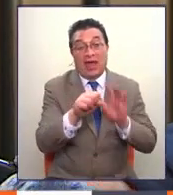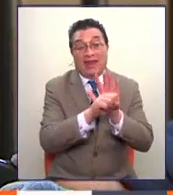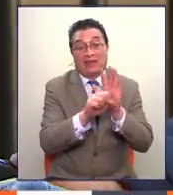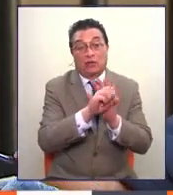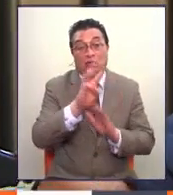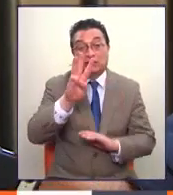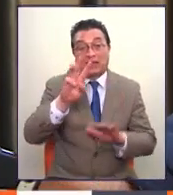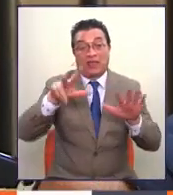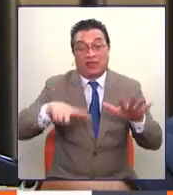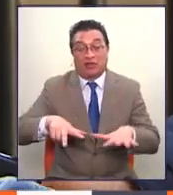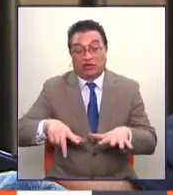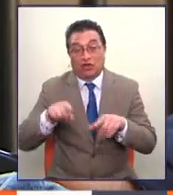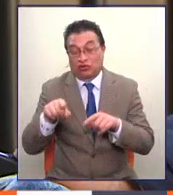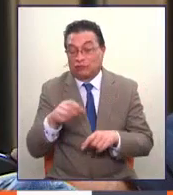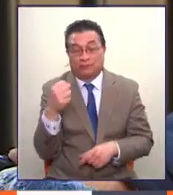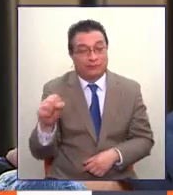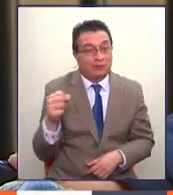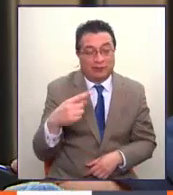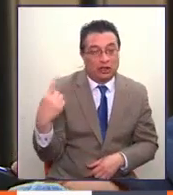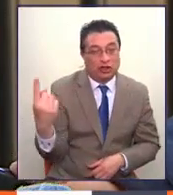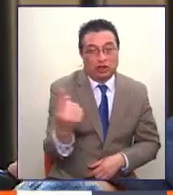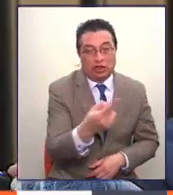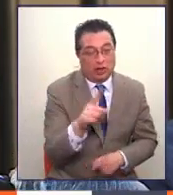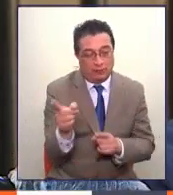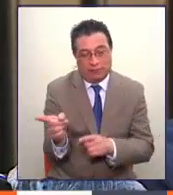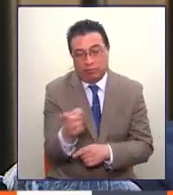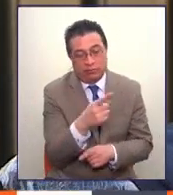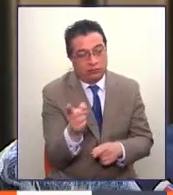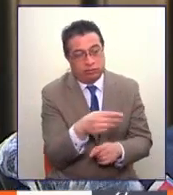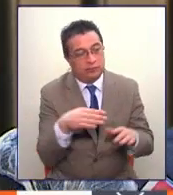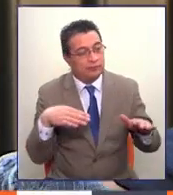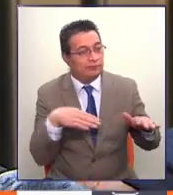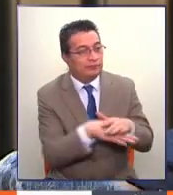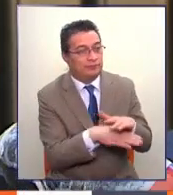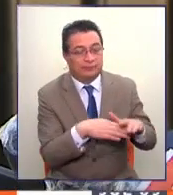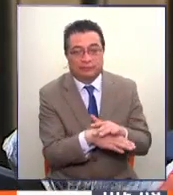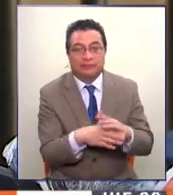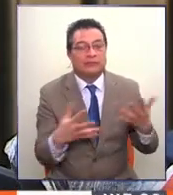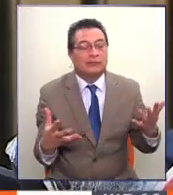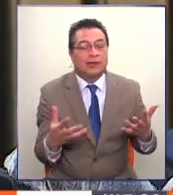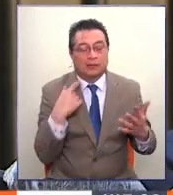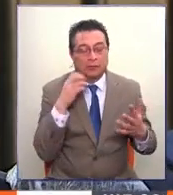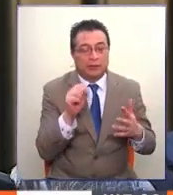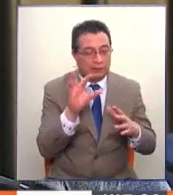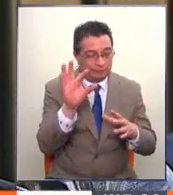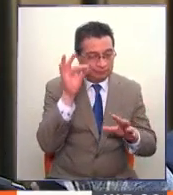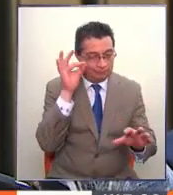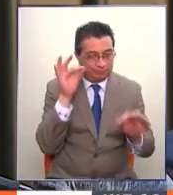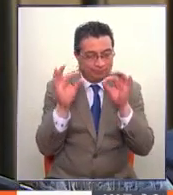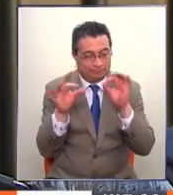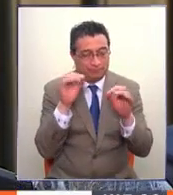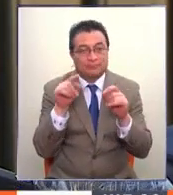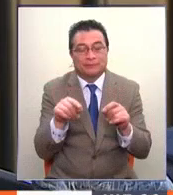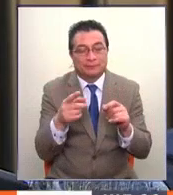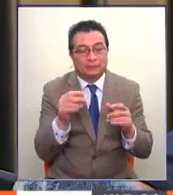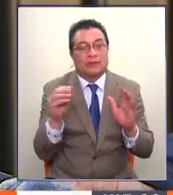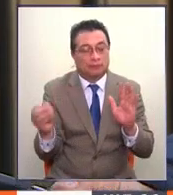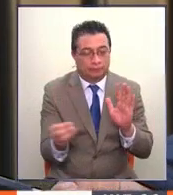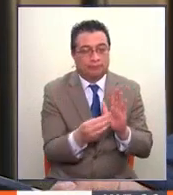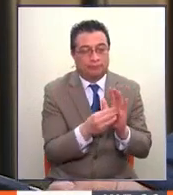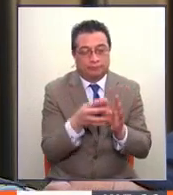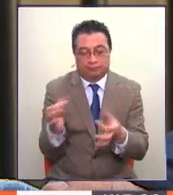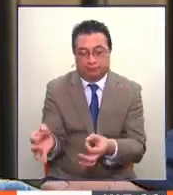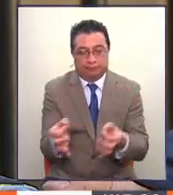por lo tanto son todas esas personas tras la hasta la unidad con el objeto de lograr e identificarlos y poner los antecedentes a disposición